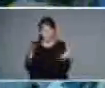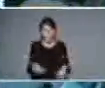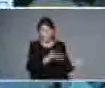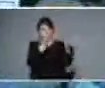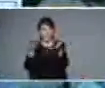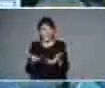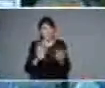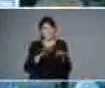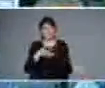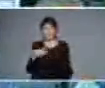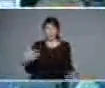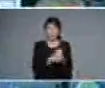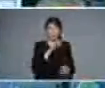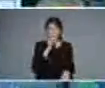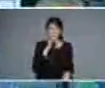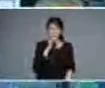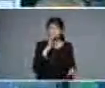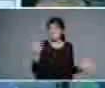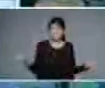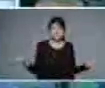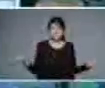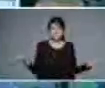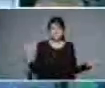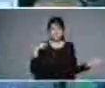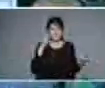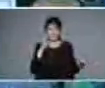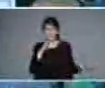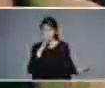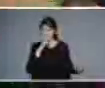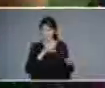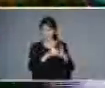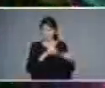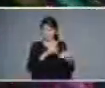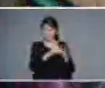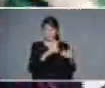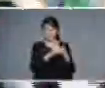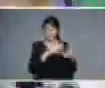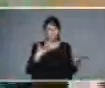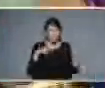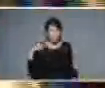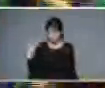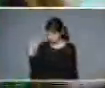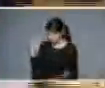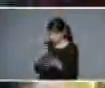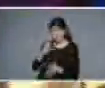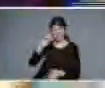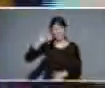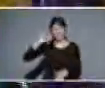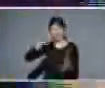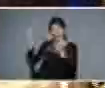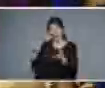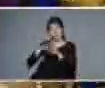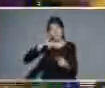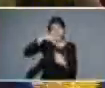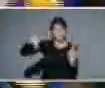sigue fatal la cosa p mal que apenas haa cambi tras El delta no